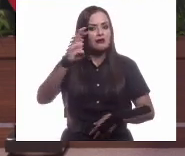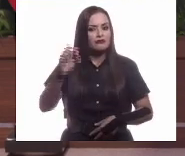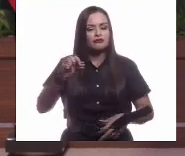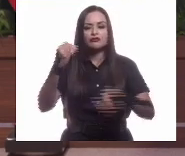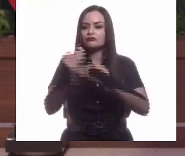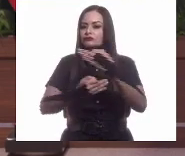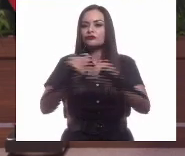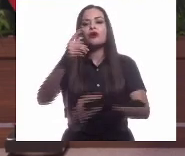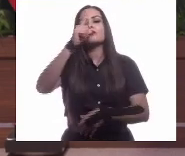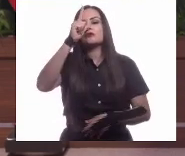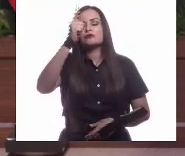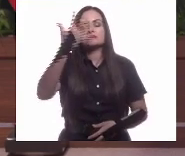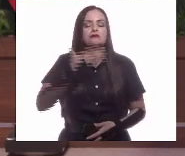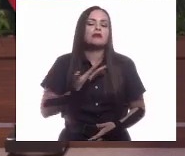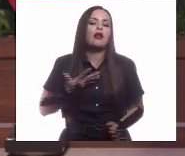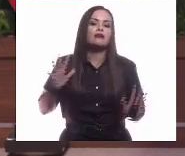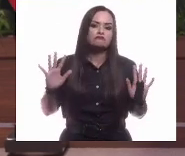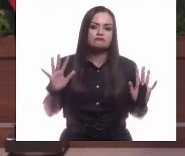luz.